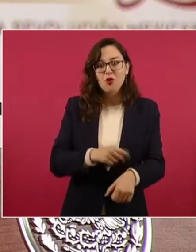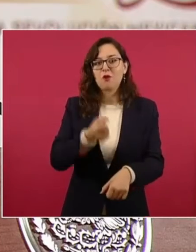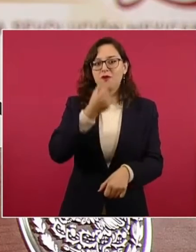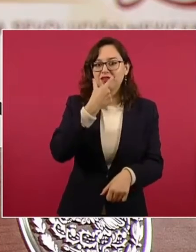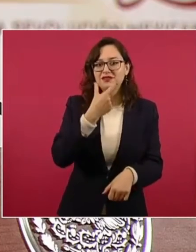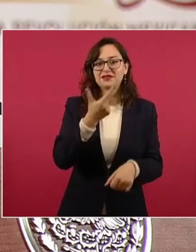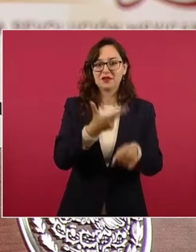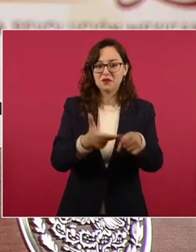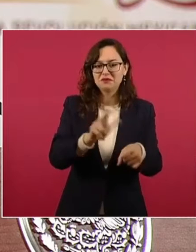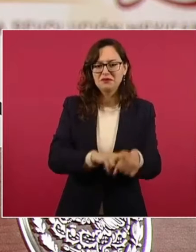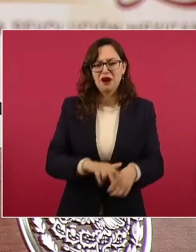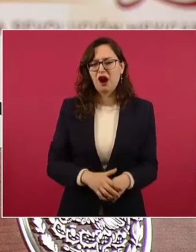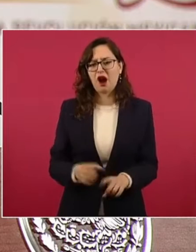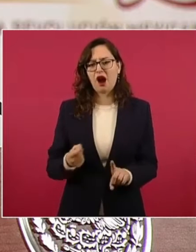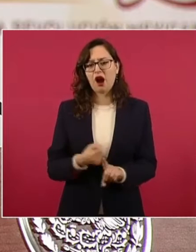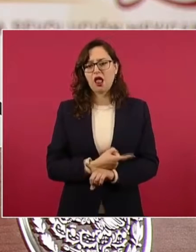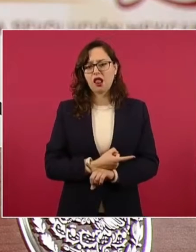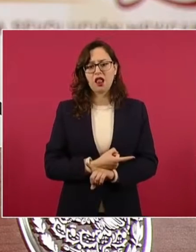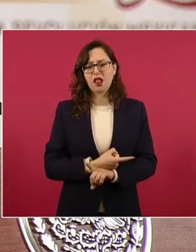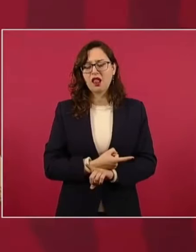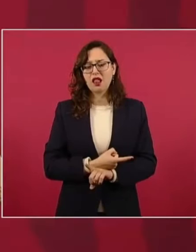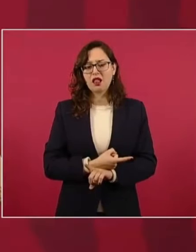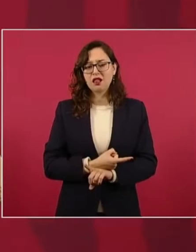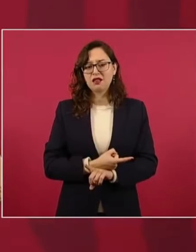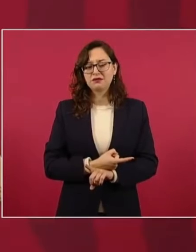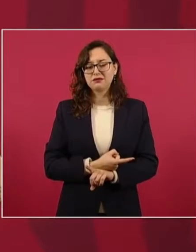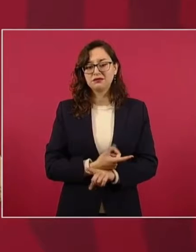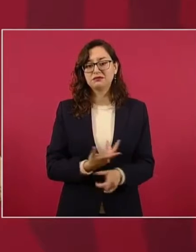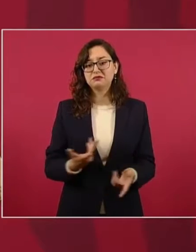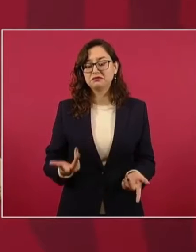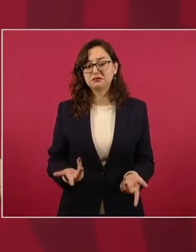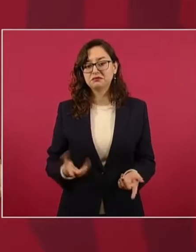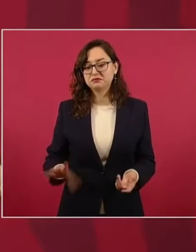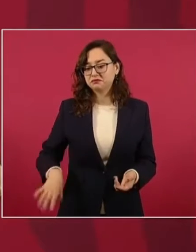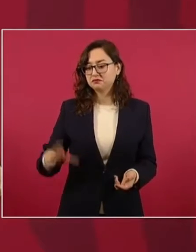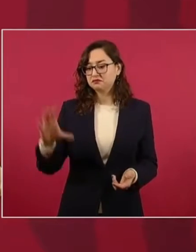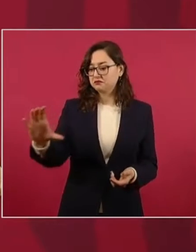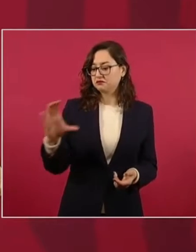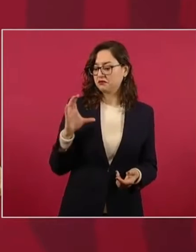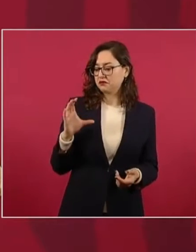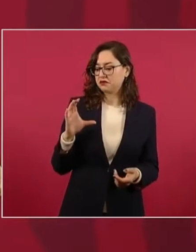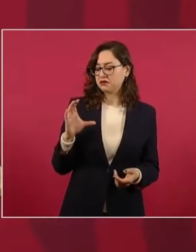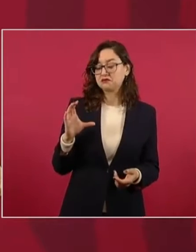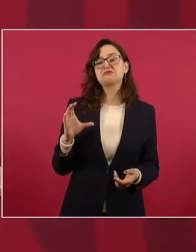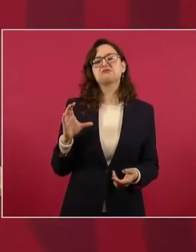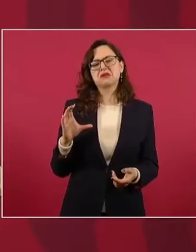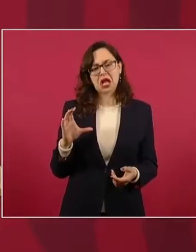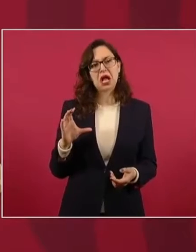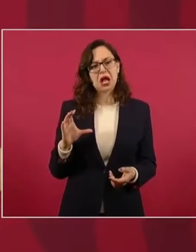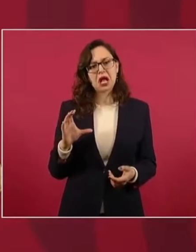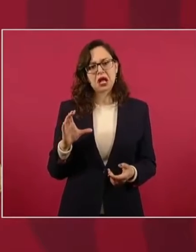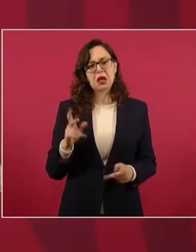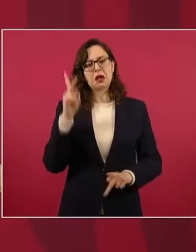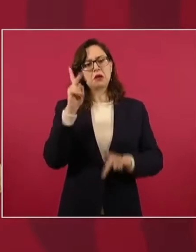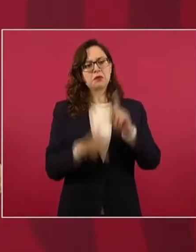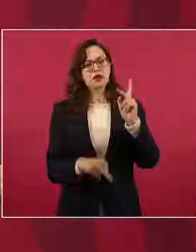salud que se requerían. Si acaso se usaba el dinero para iniciar construcciones, porque